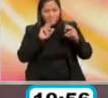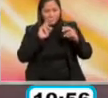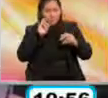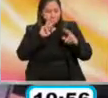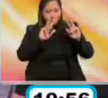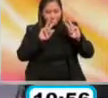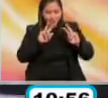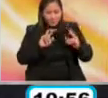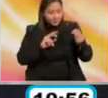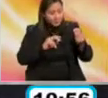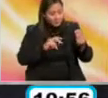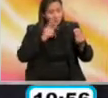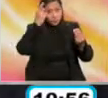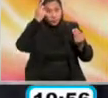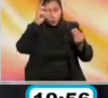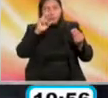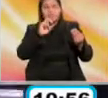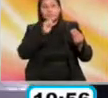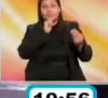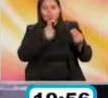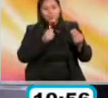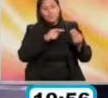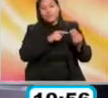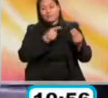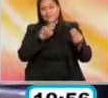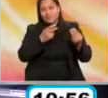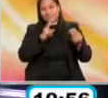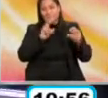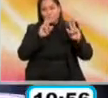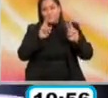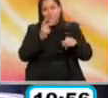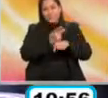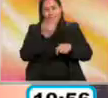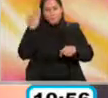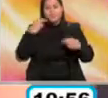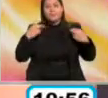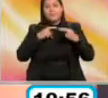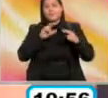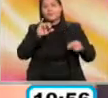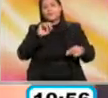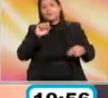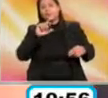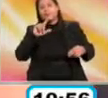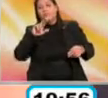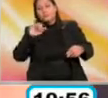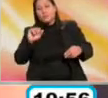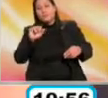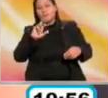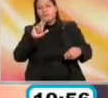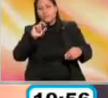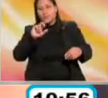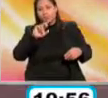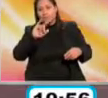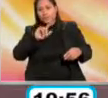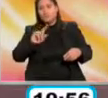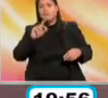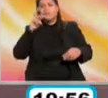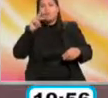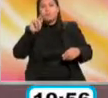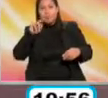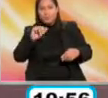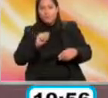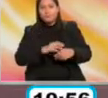una cosa maravillosa. Dueño de nada el Dueño tema. de nada. Ese fue el sencillo pasado del maestro José Luis Rodríguez el Puma. Increíble. Amor sin